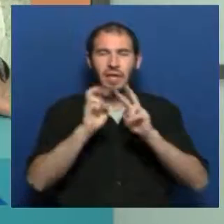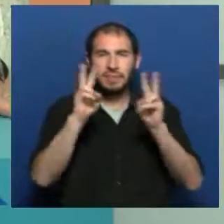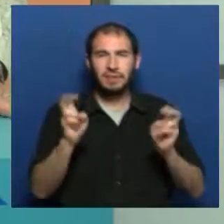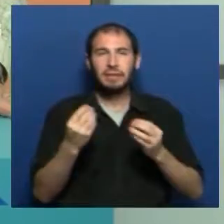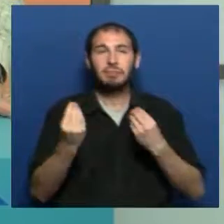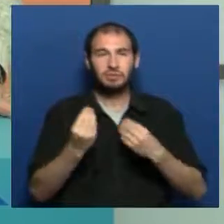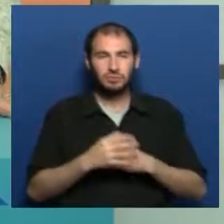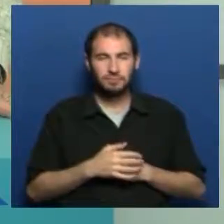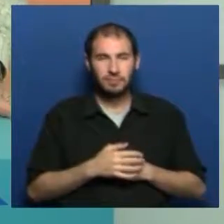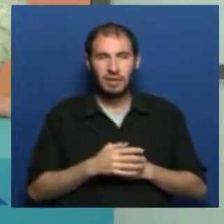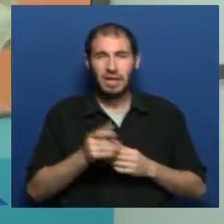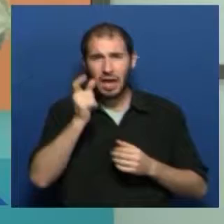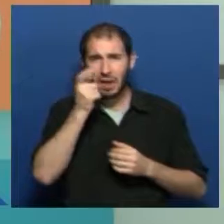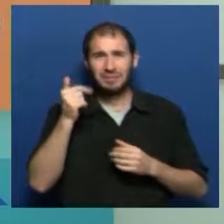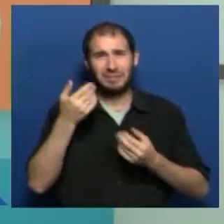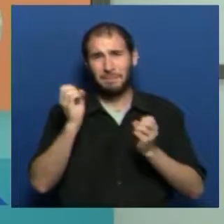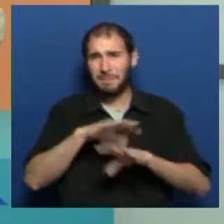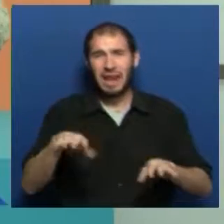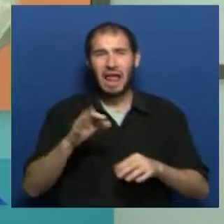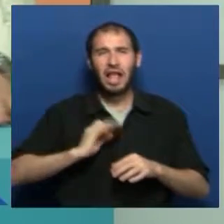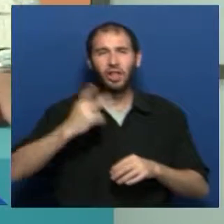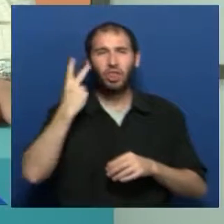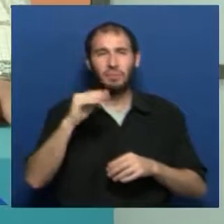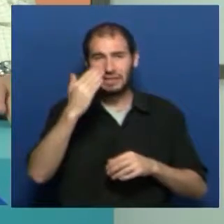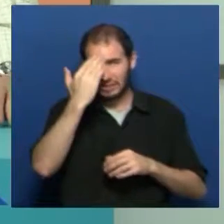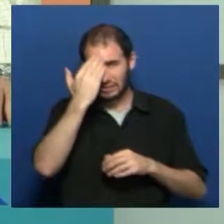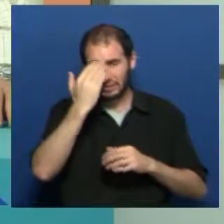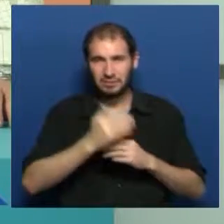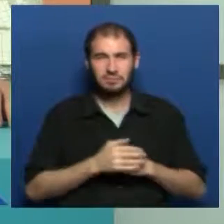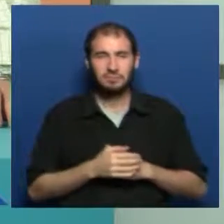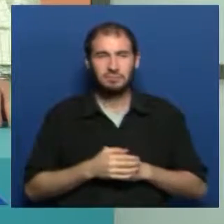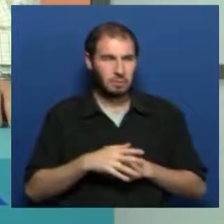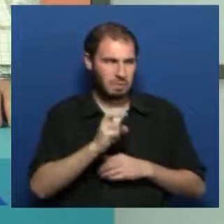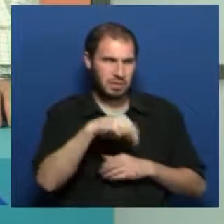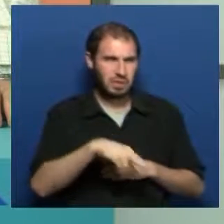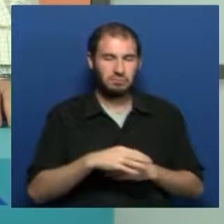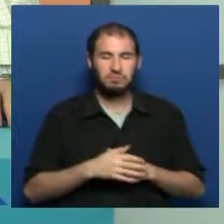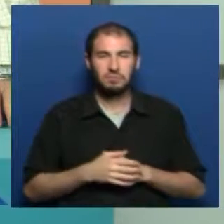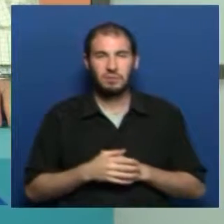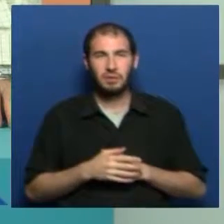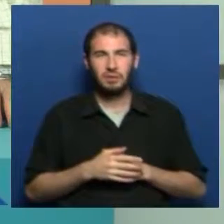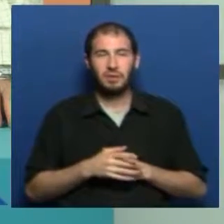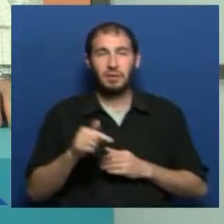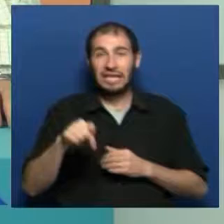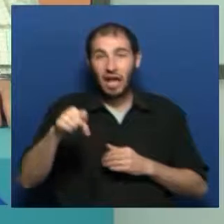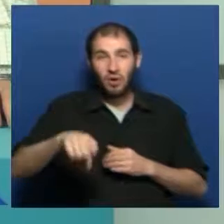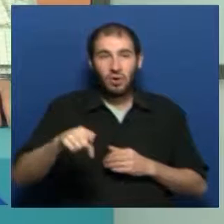pasó lo siguiente. La mala experiencia del año 2015 Sí, en Guaymallén fue... es más,